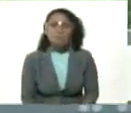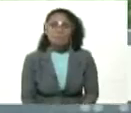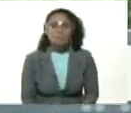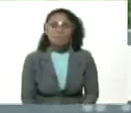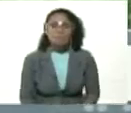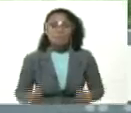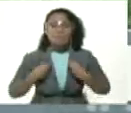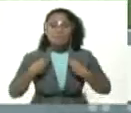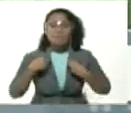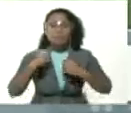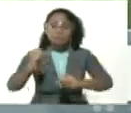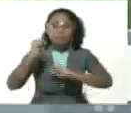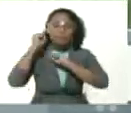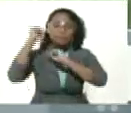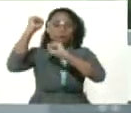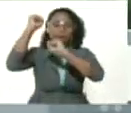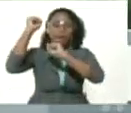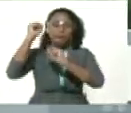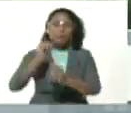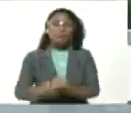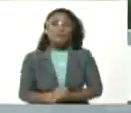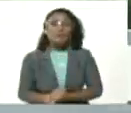Viviremos y venceremos.